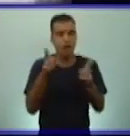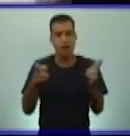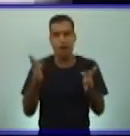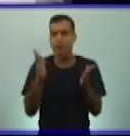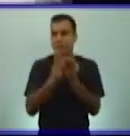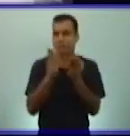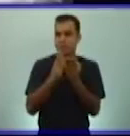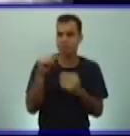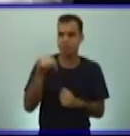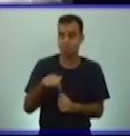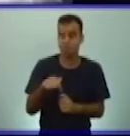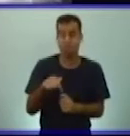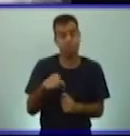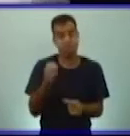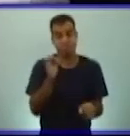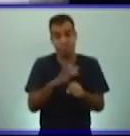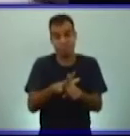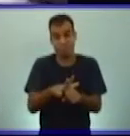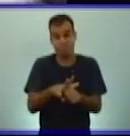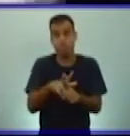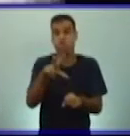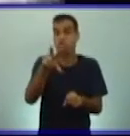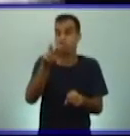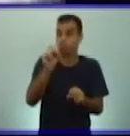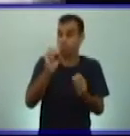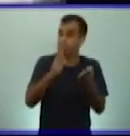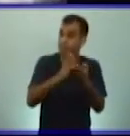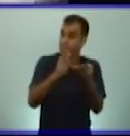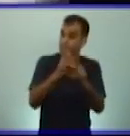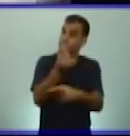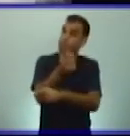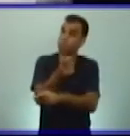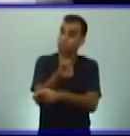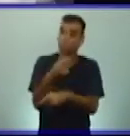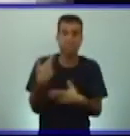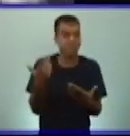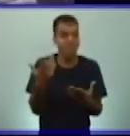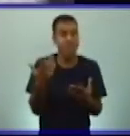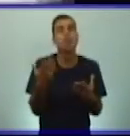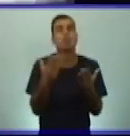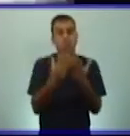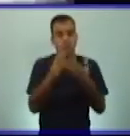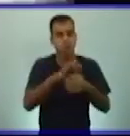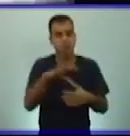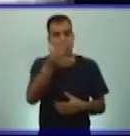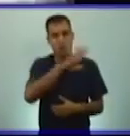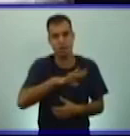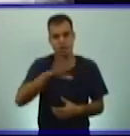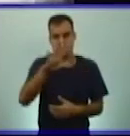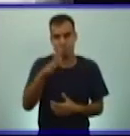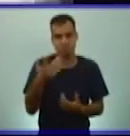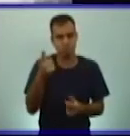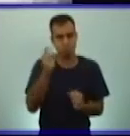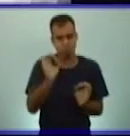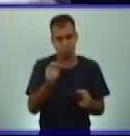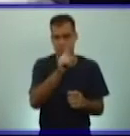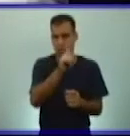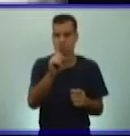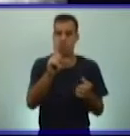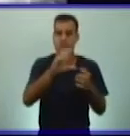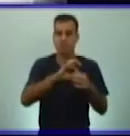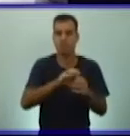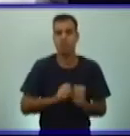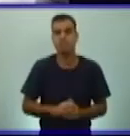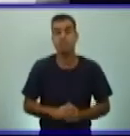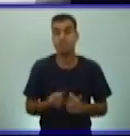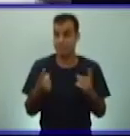Hoy, por supuesto, vamos a comenzar con nuevas clases dedicadas al estudio de la geografía regional del onceno grado. Es